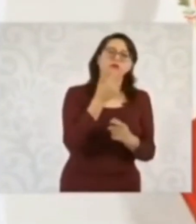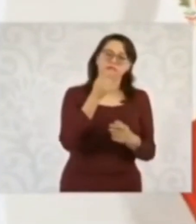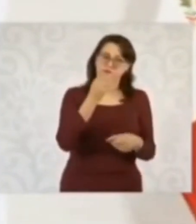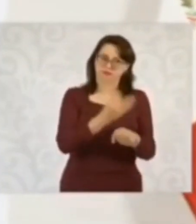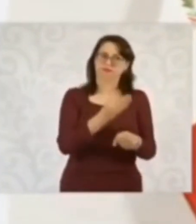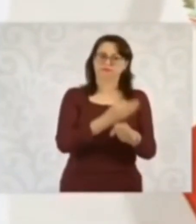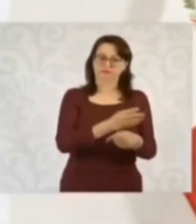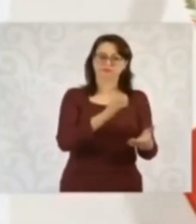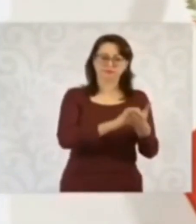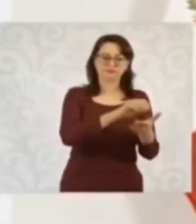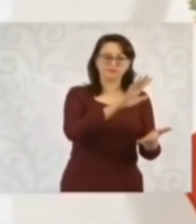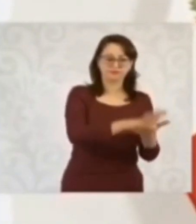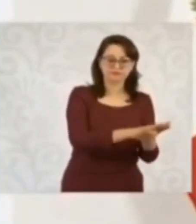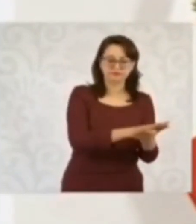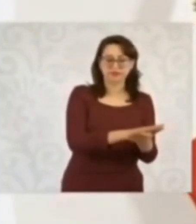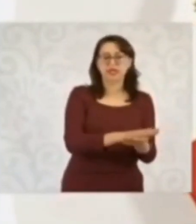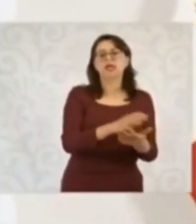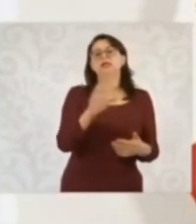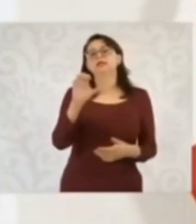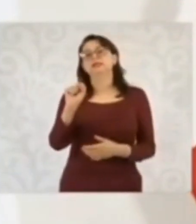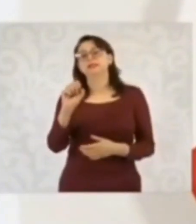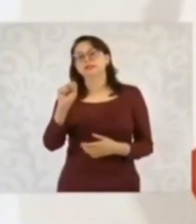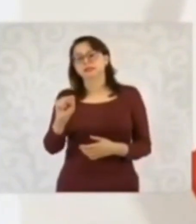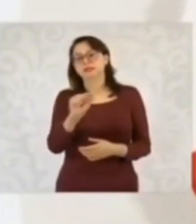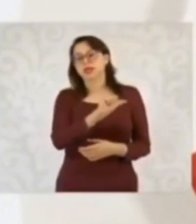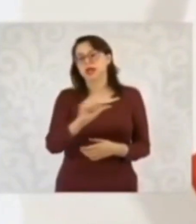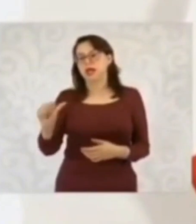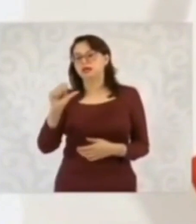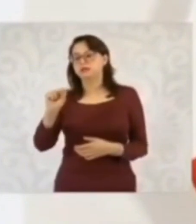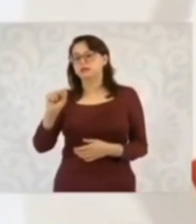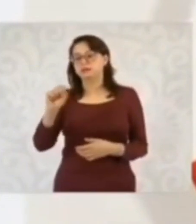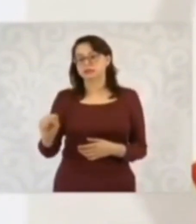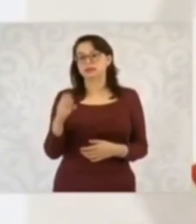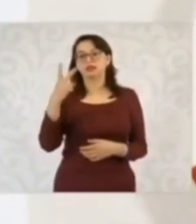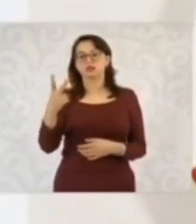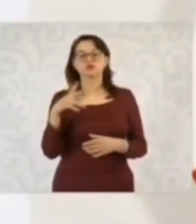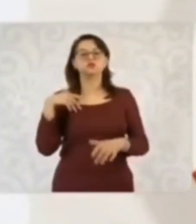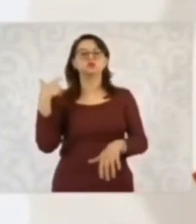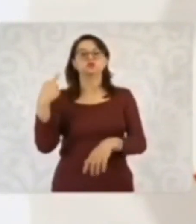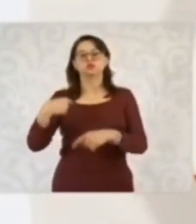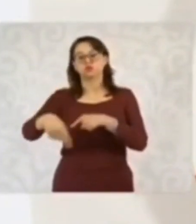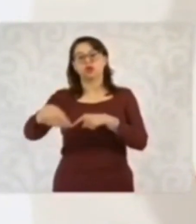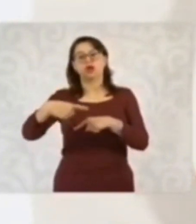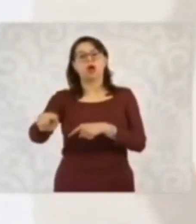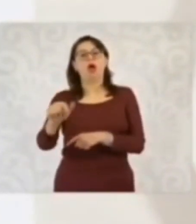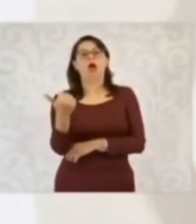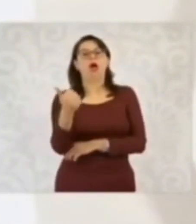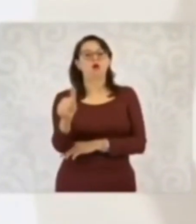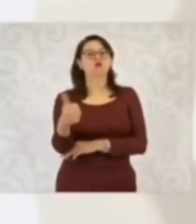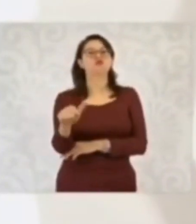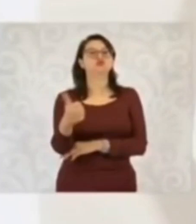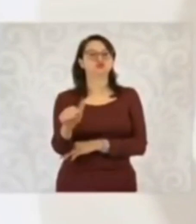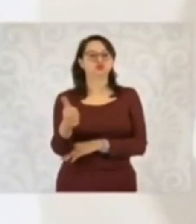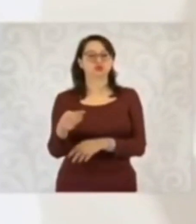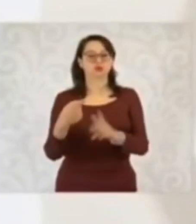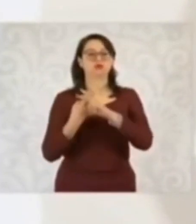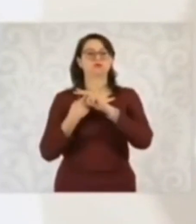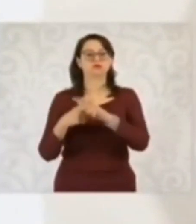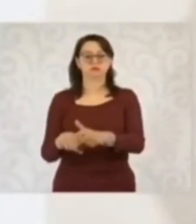de 60 a 62 inicia la inscripción en agosto de este año para poder cumplir en